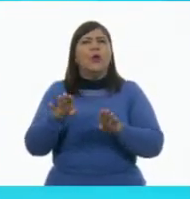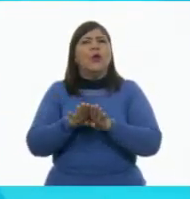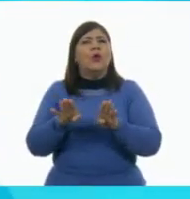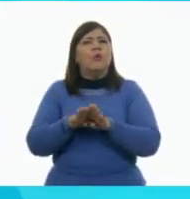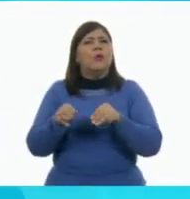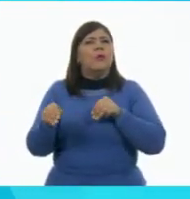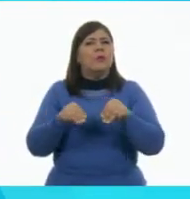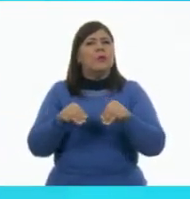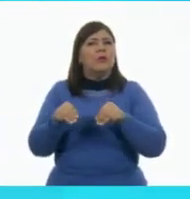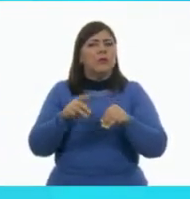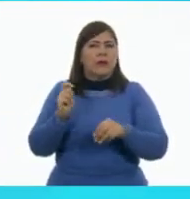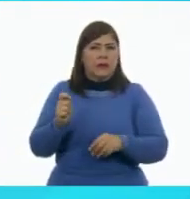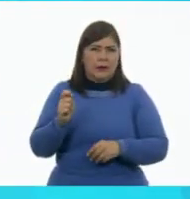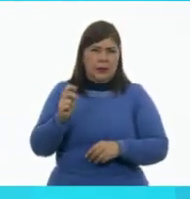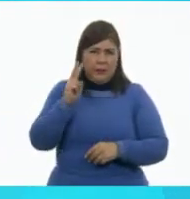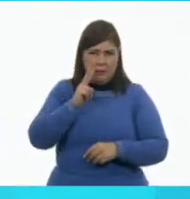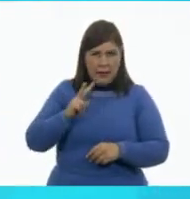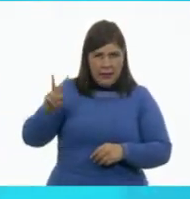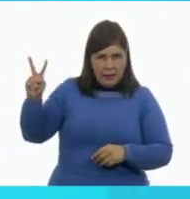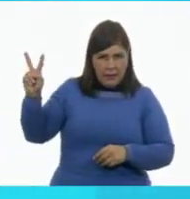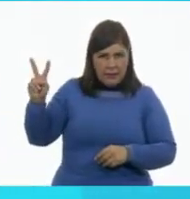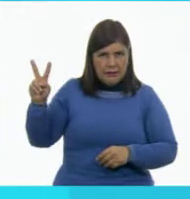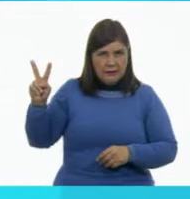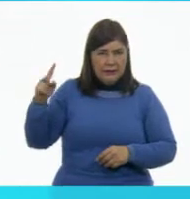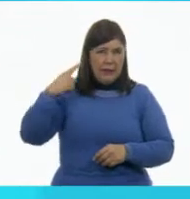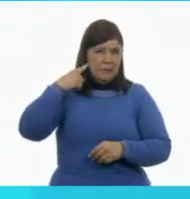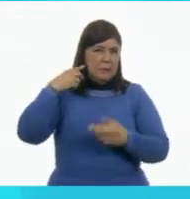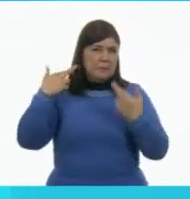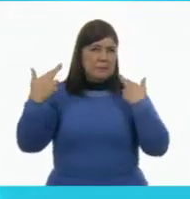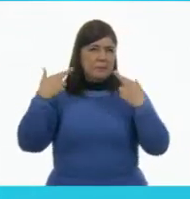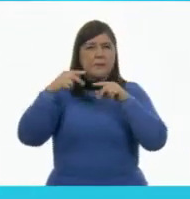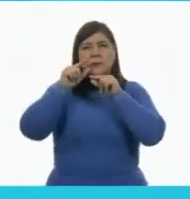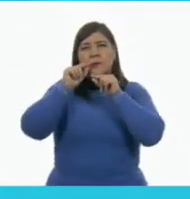moverías? ¿Cómo te desplazarías?